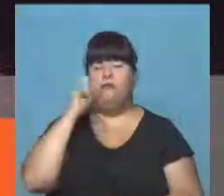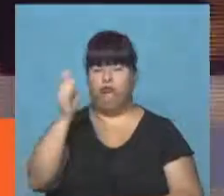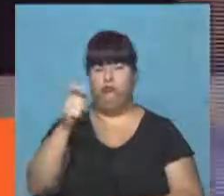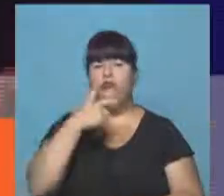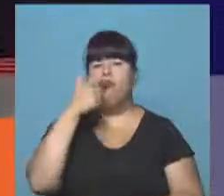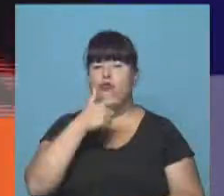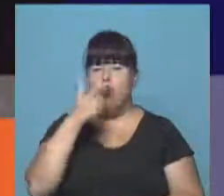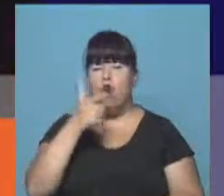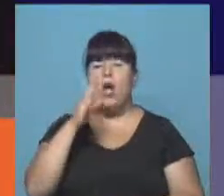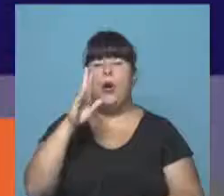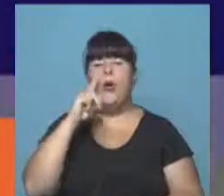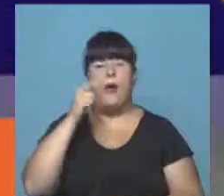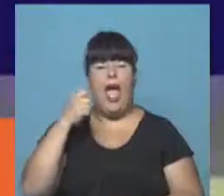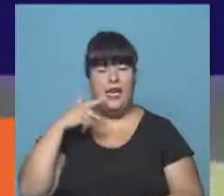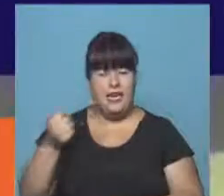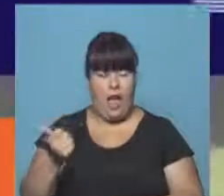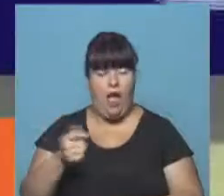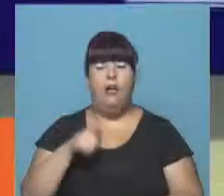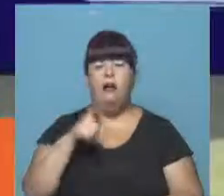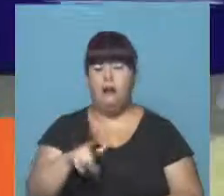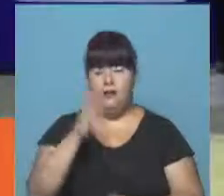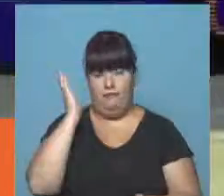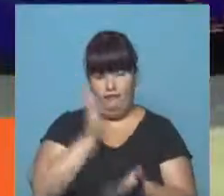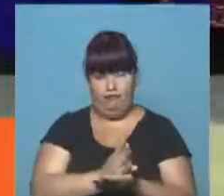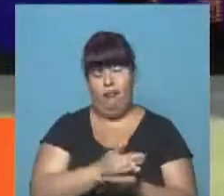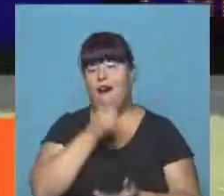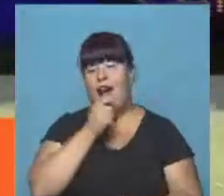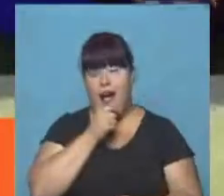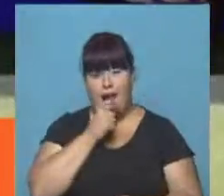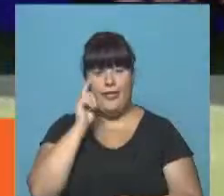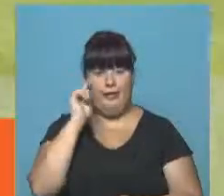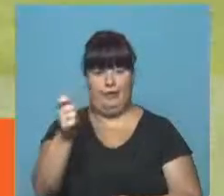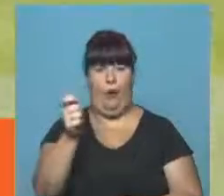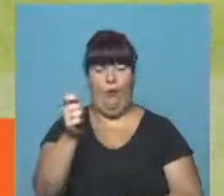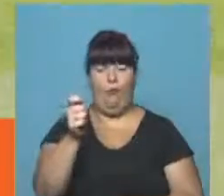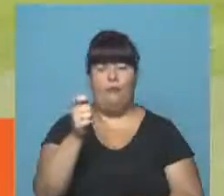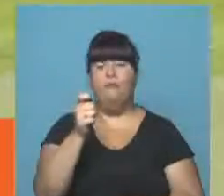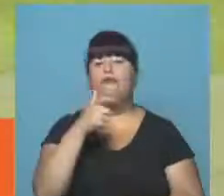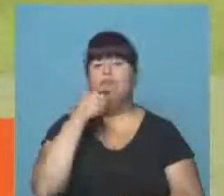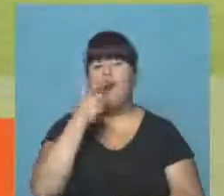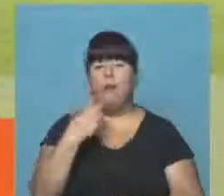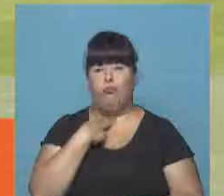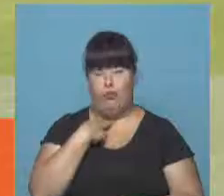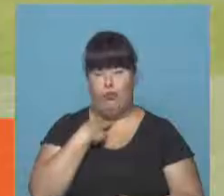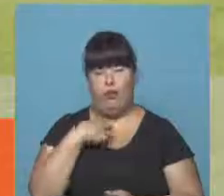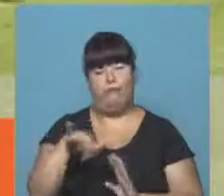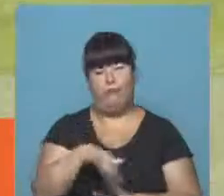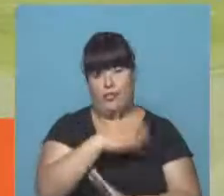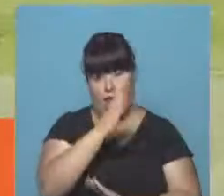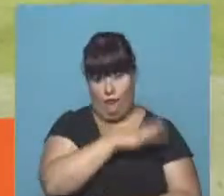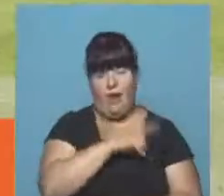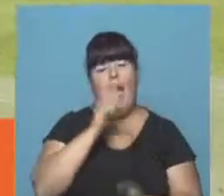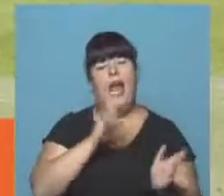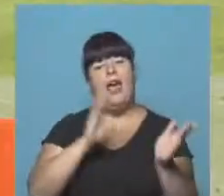para Rodrigo Brania. Esta fue la infracción y el árbitro del partido le mostraba la tarjeta roja. Así va a ir antes a los vestuarios. Nos vamos